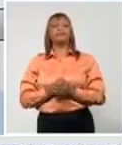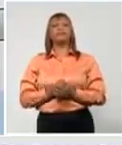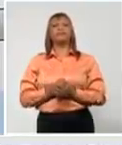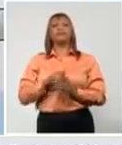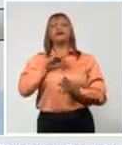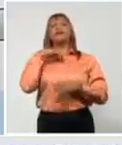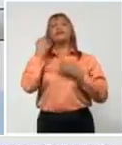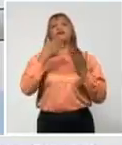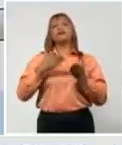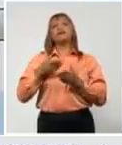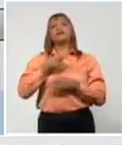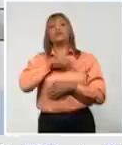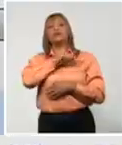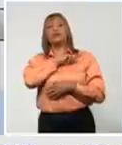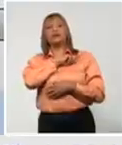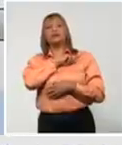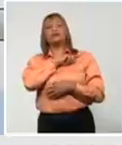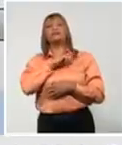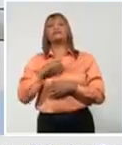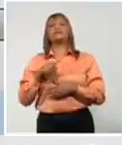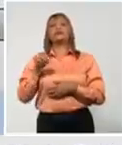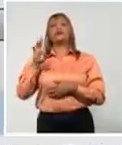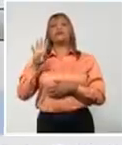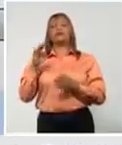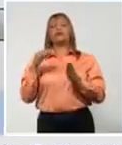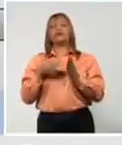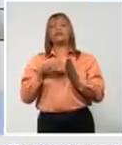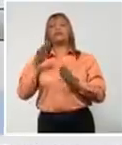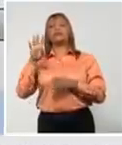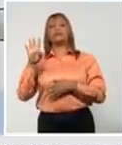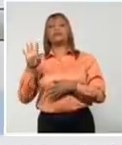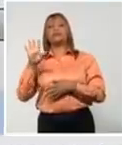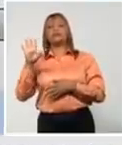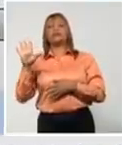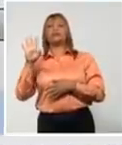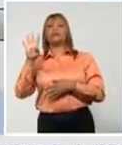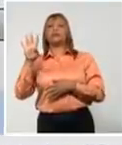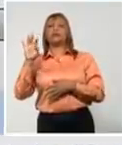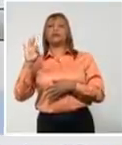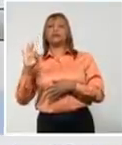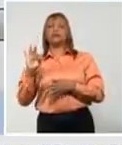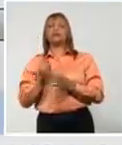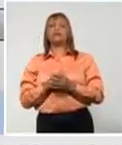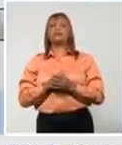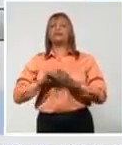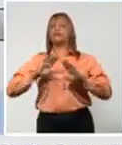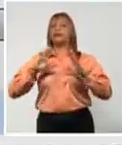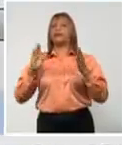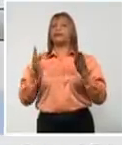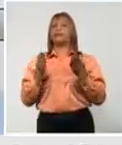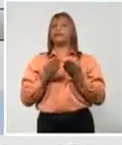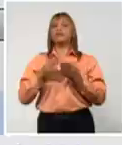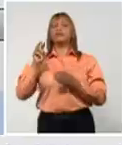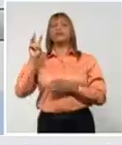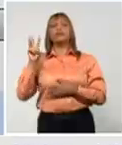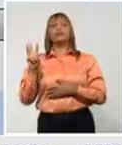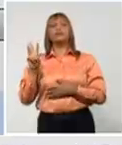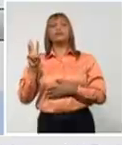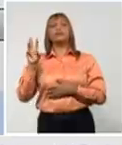Fallecidos ayer en nuestra región 4.558 y un total de